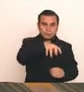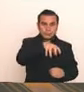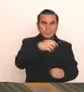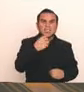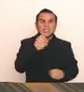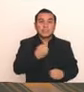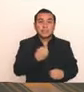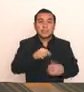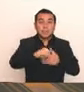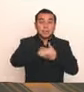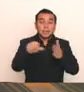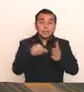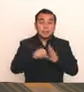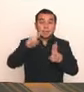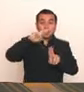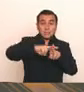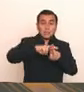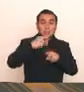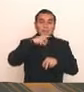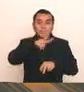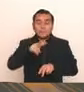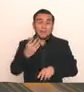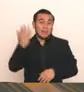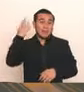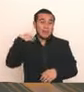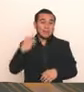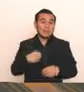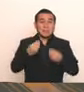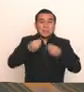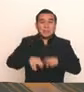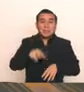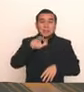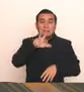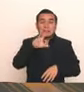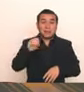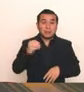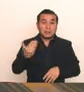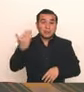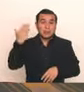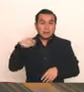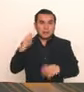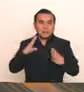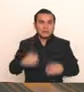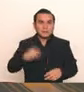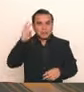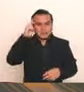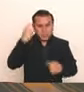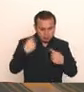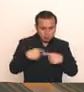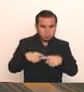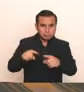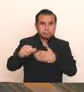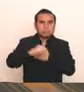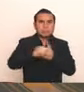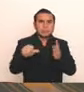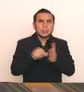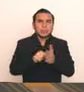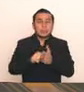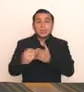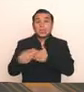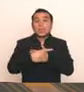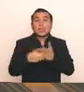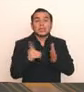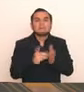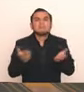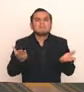que perdieron el gobierno en las elecciones pasadas luego de 30 años en el poder aún conforman una gran parte de este en el último reducto que les queda